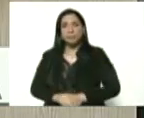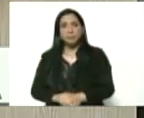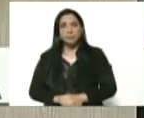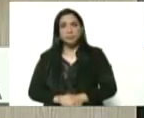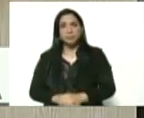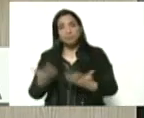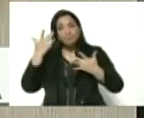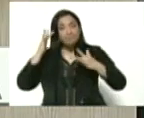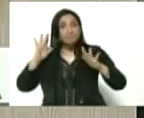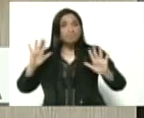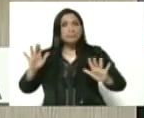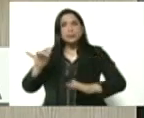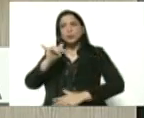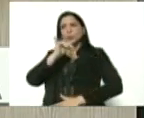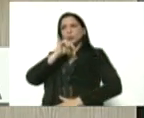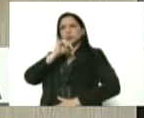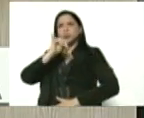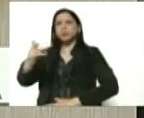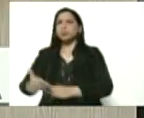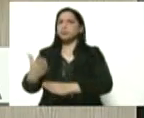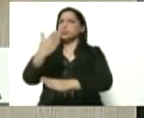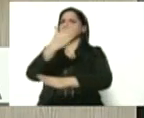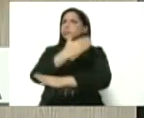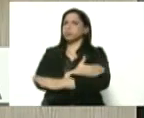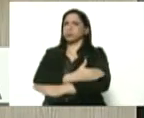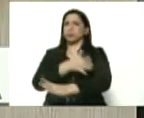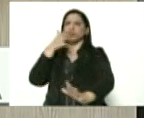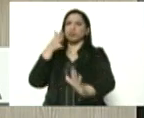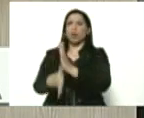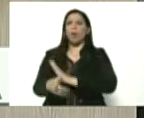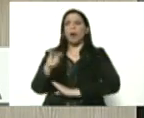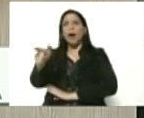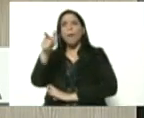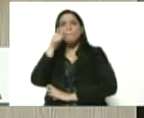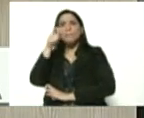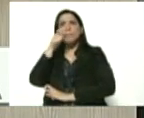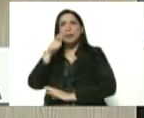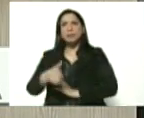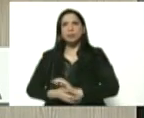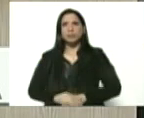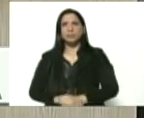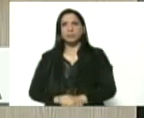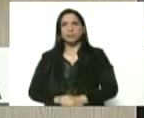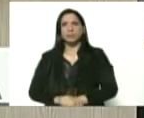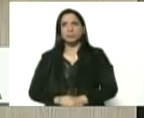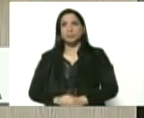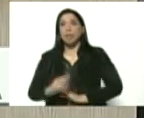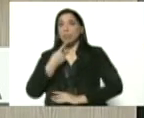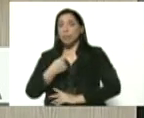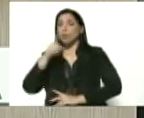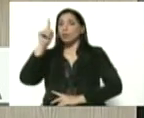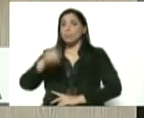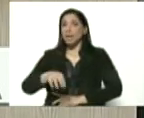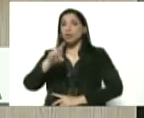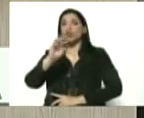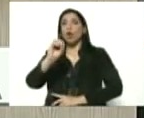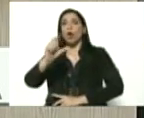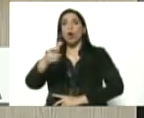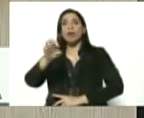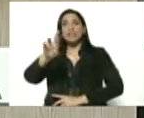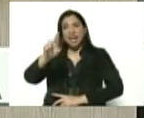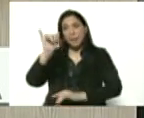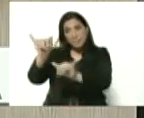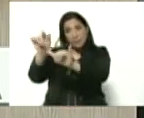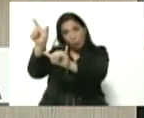haya sido informado con anterioridad de esta operación. Dijo también Roger Noriega